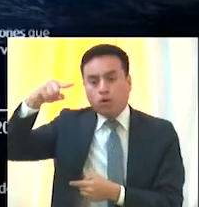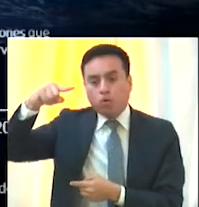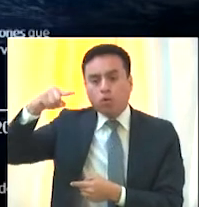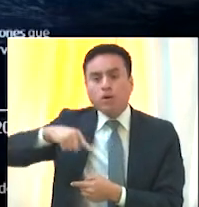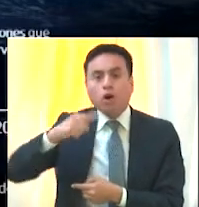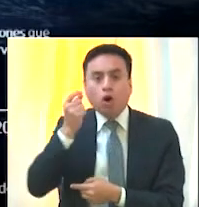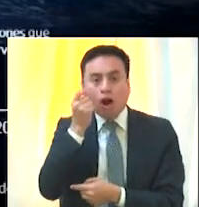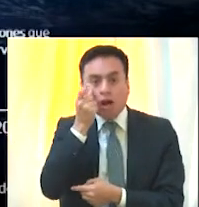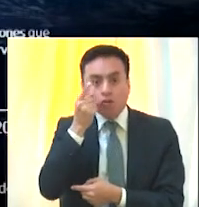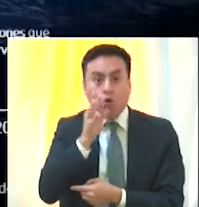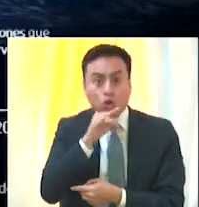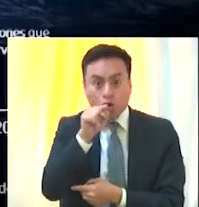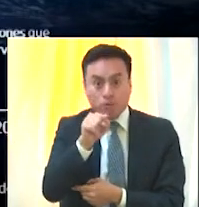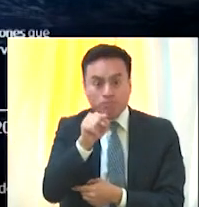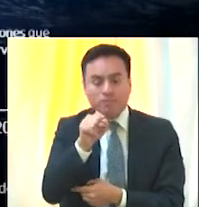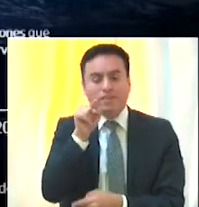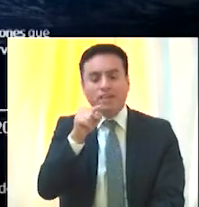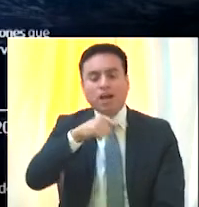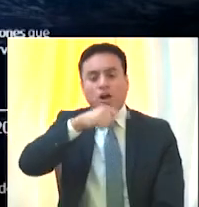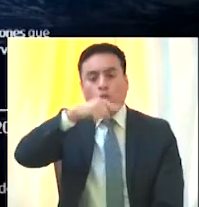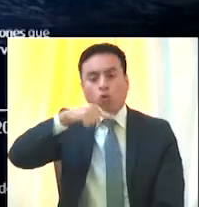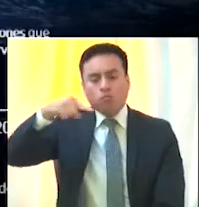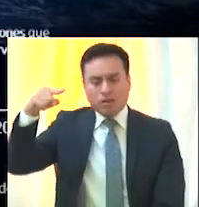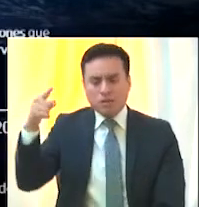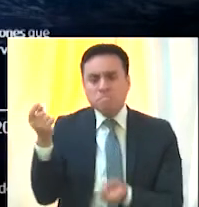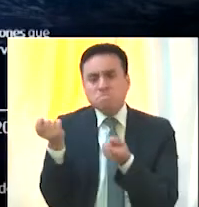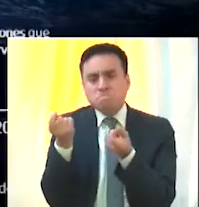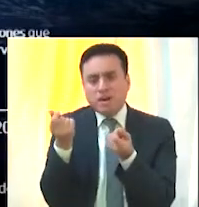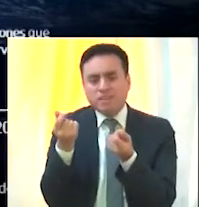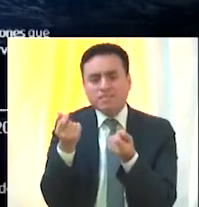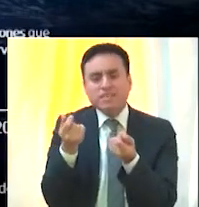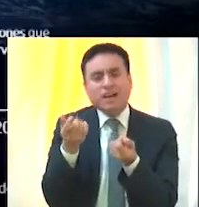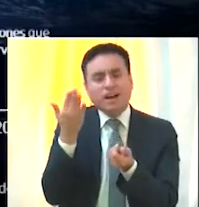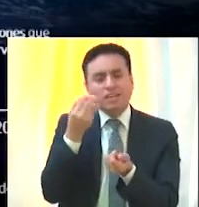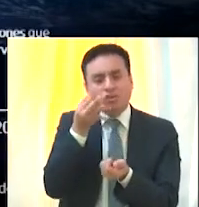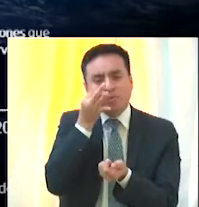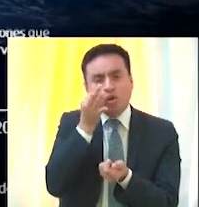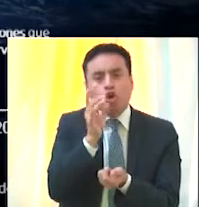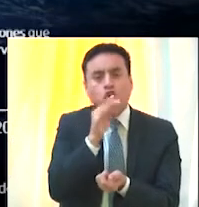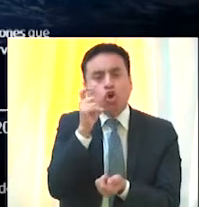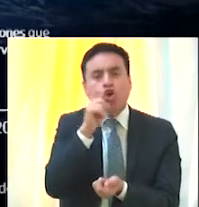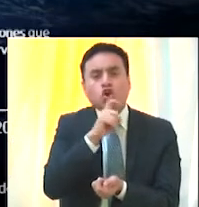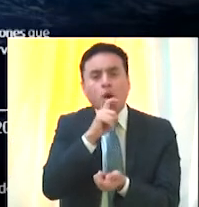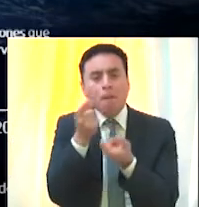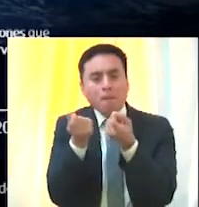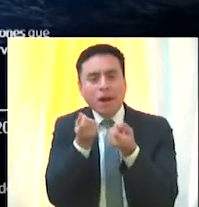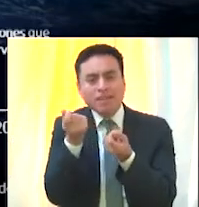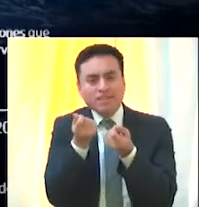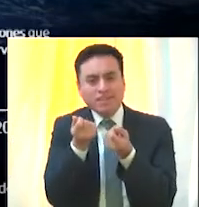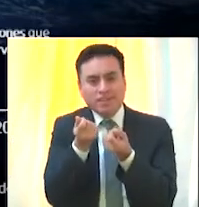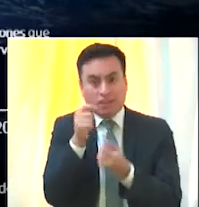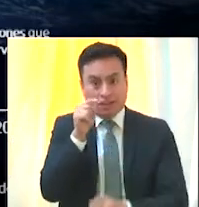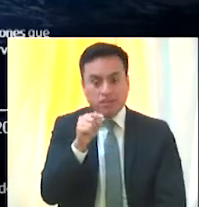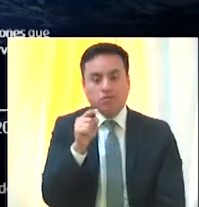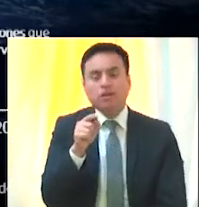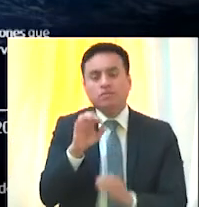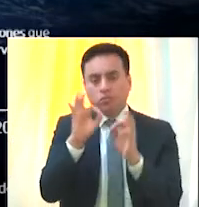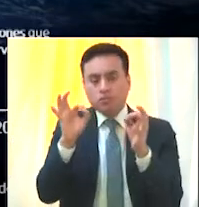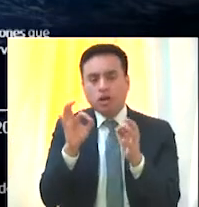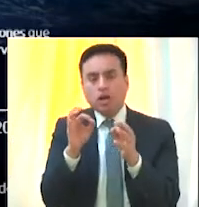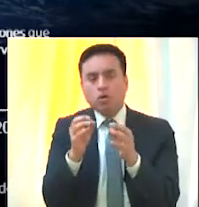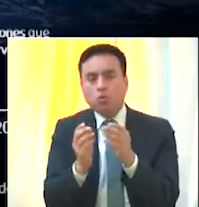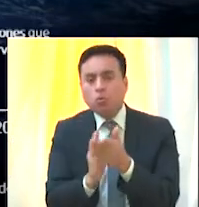color azul, y efectivamente esa curva sí se parece a la curva que hemos observado que está en color rojo. Por lo tanto, diría yo que esta es la pistola